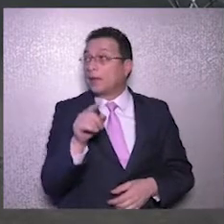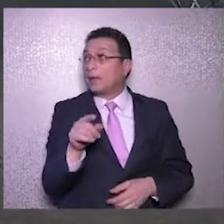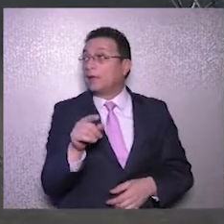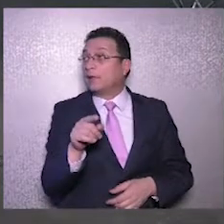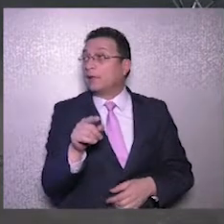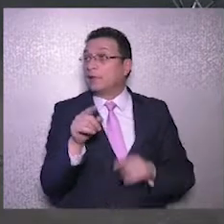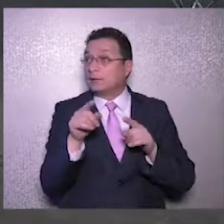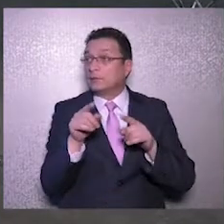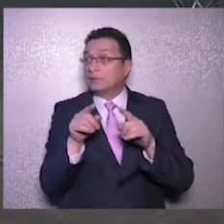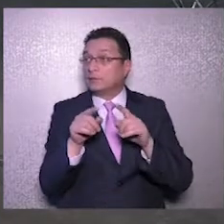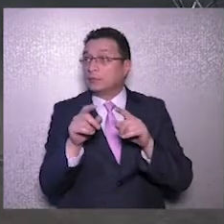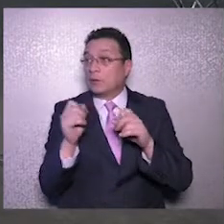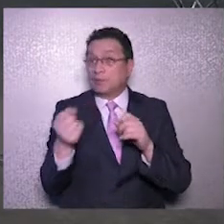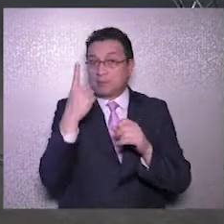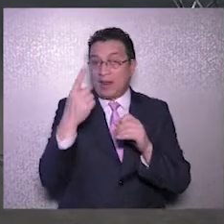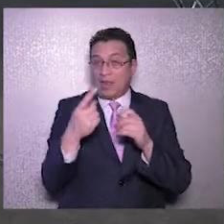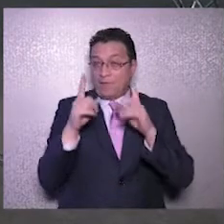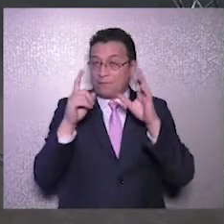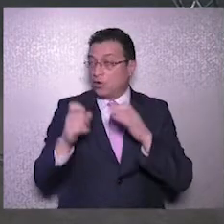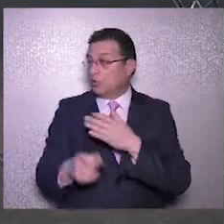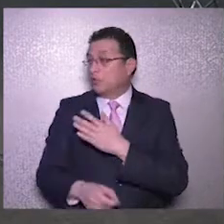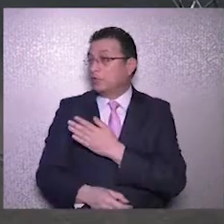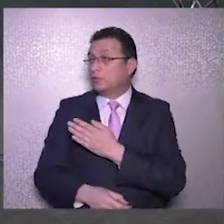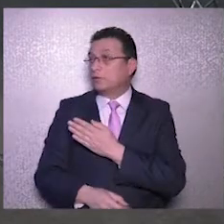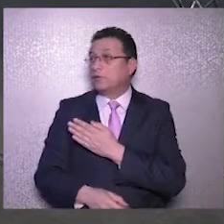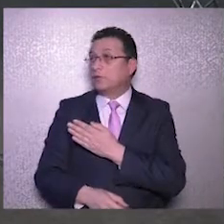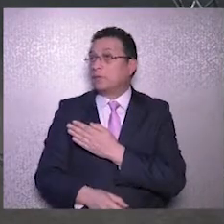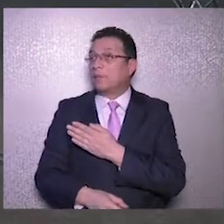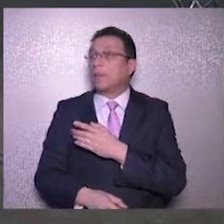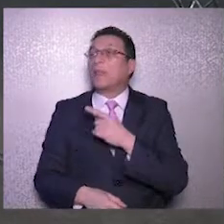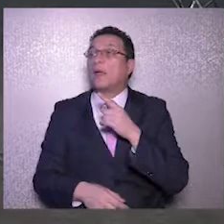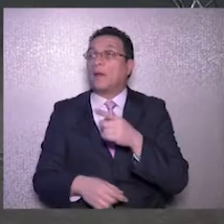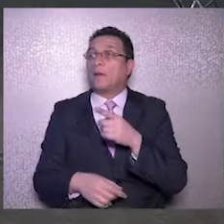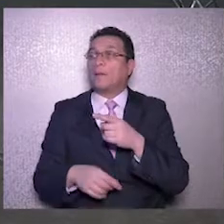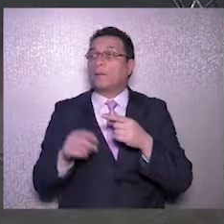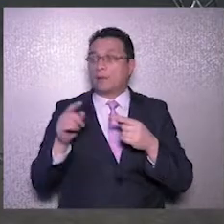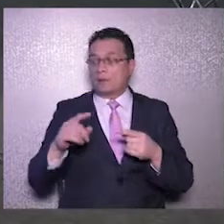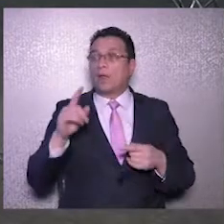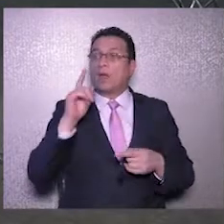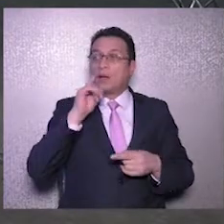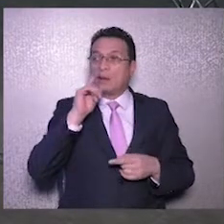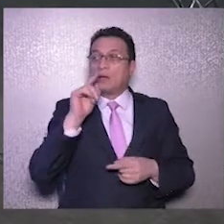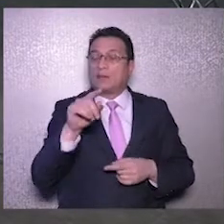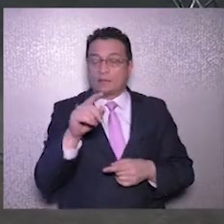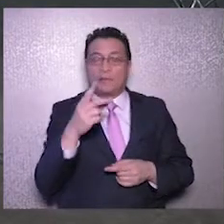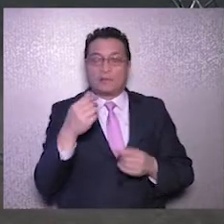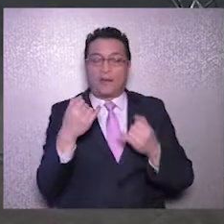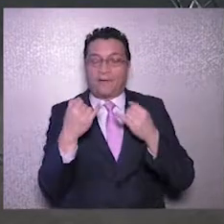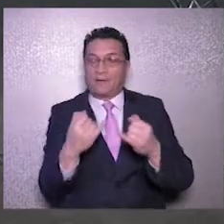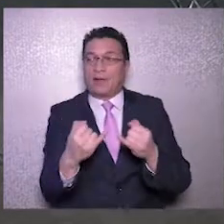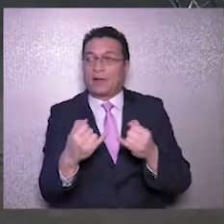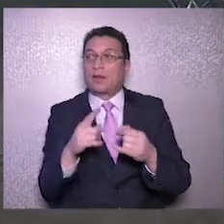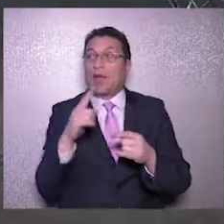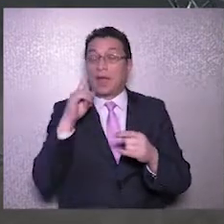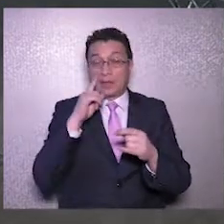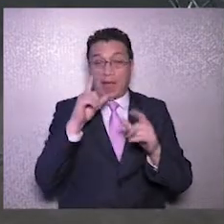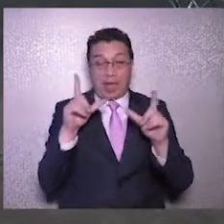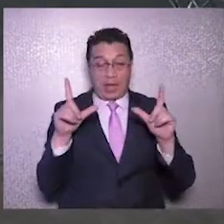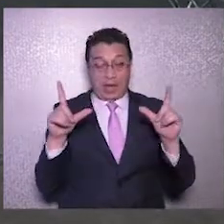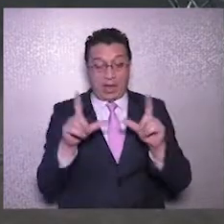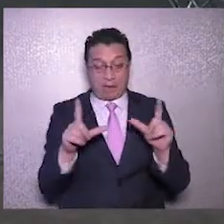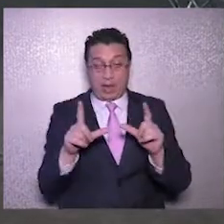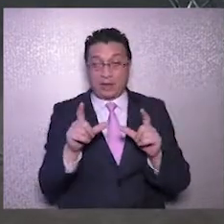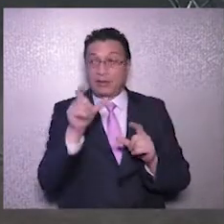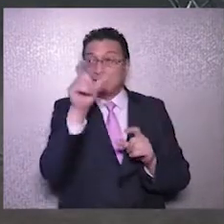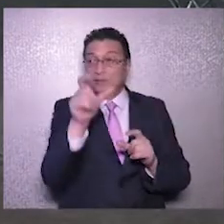eso de ahí, esa función de ahí que se llama la función de proyección, es lo que nos entrega el TAC. Y la imagen de nuestro